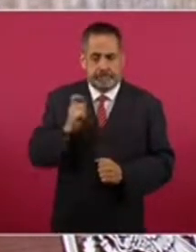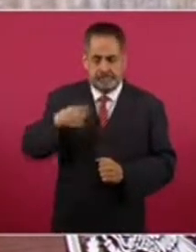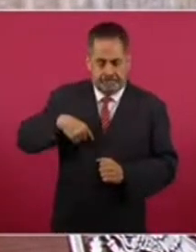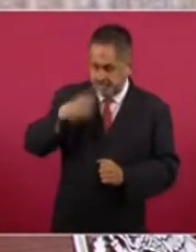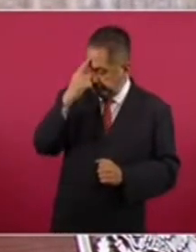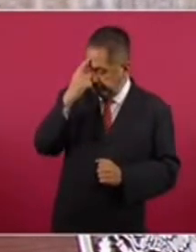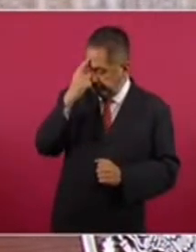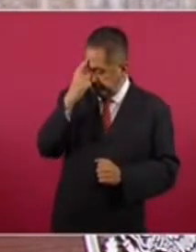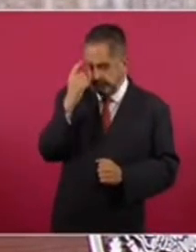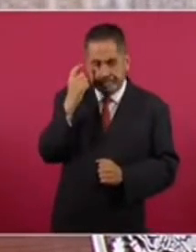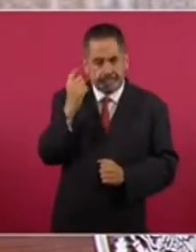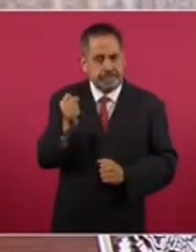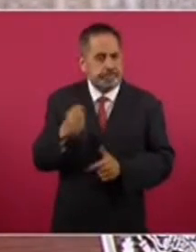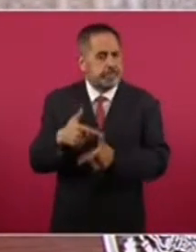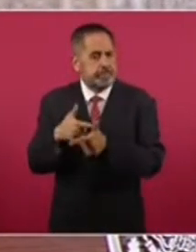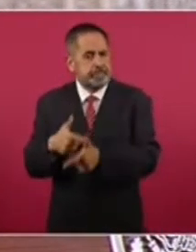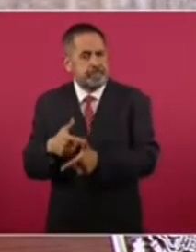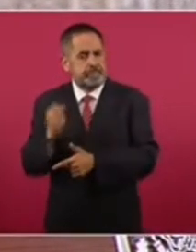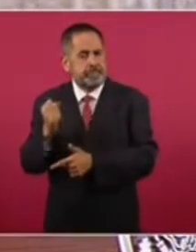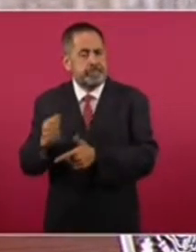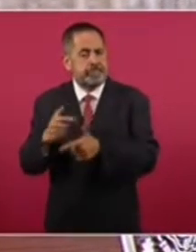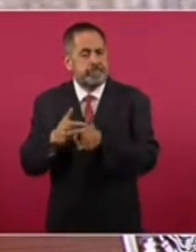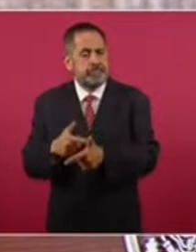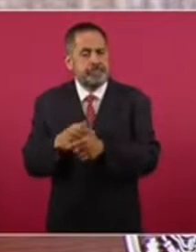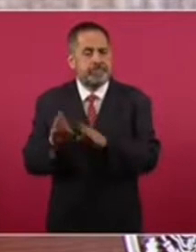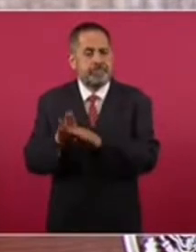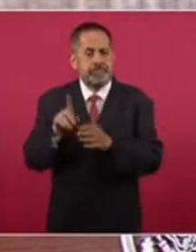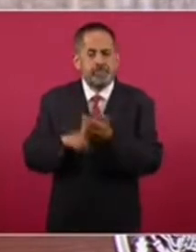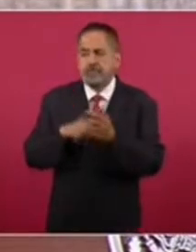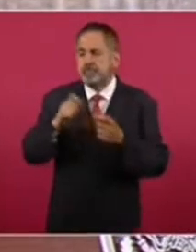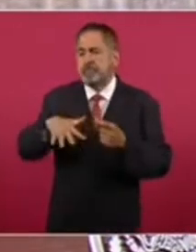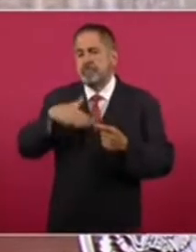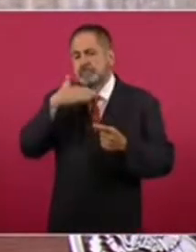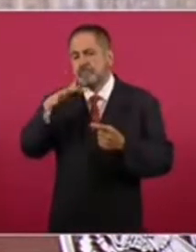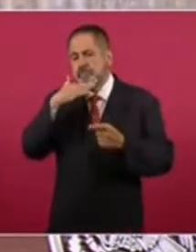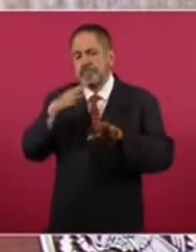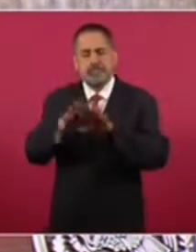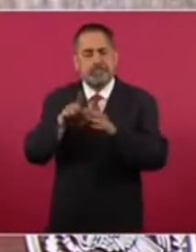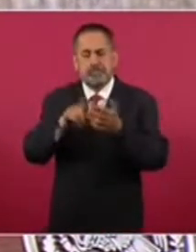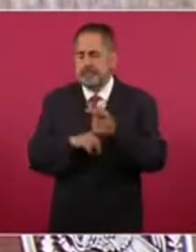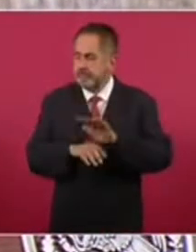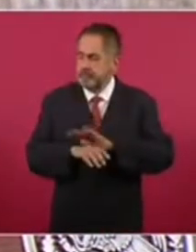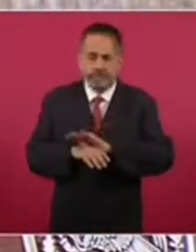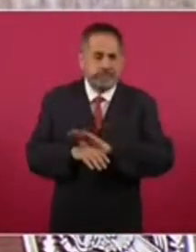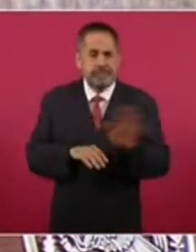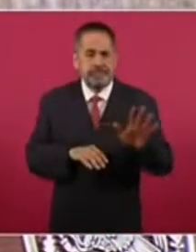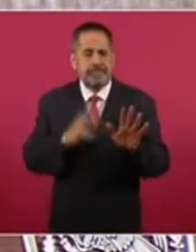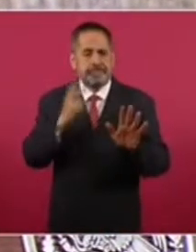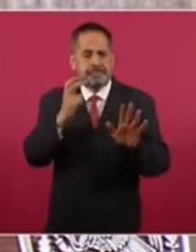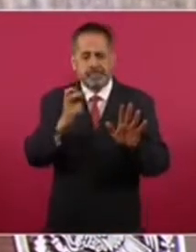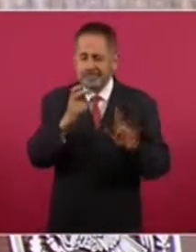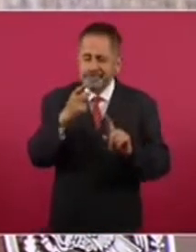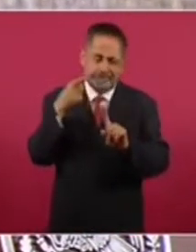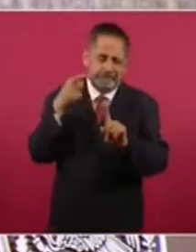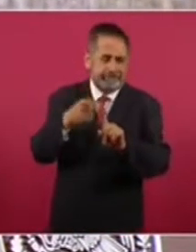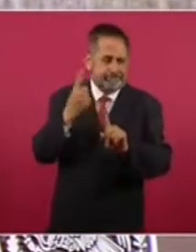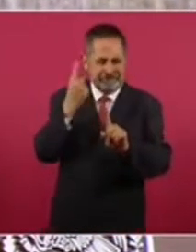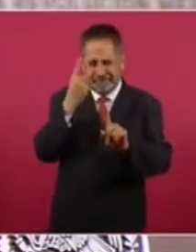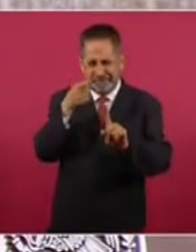sostuvimos siempre que la corrupción era la causa